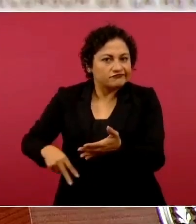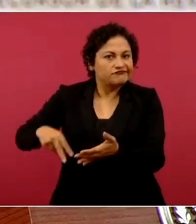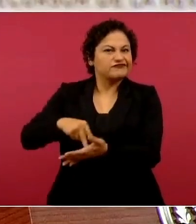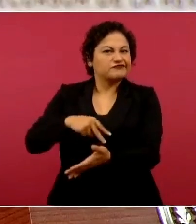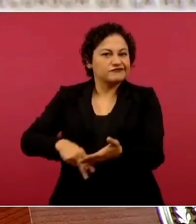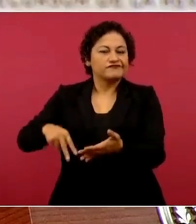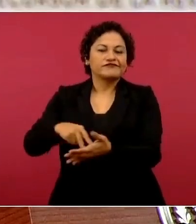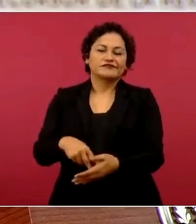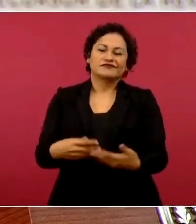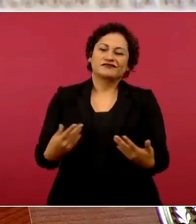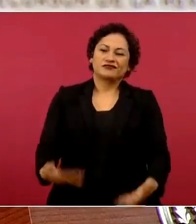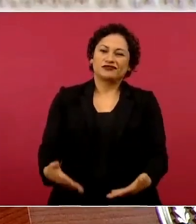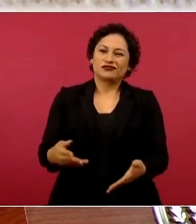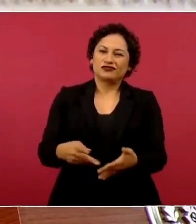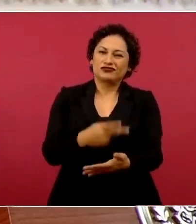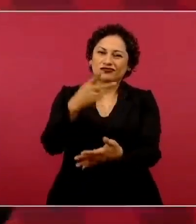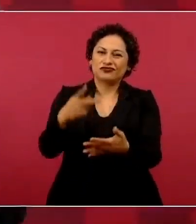¿Por qué?